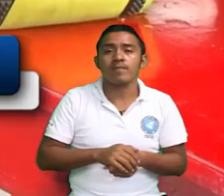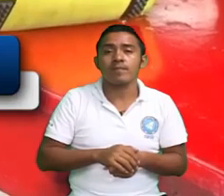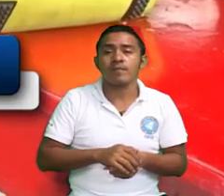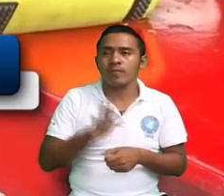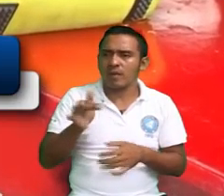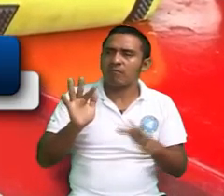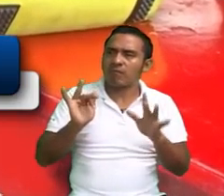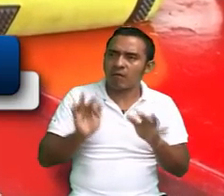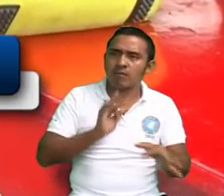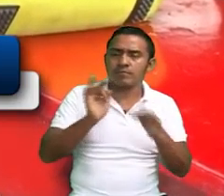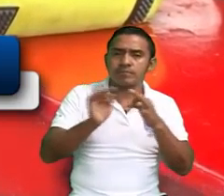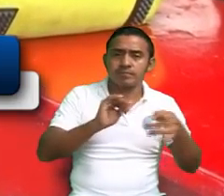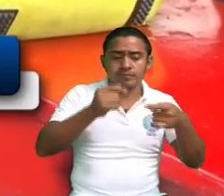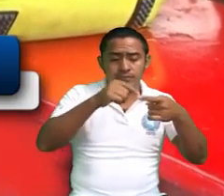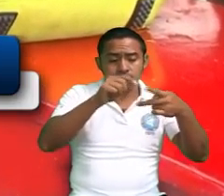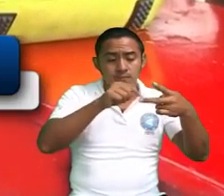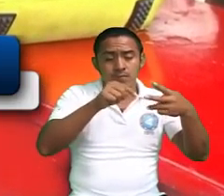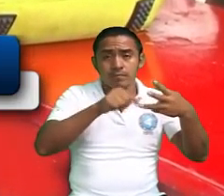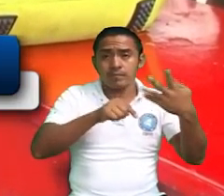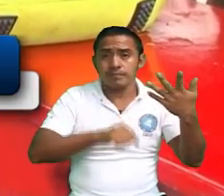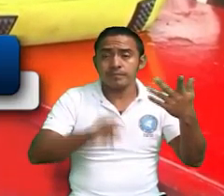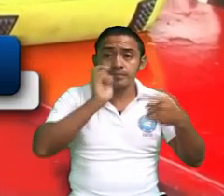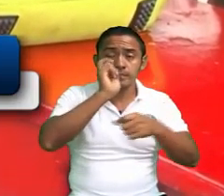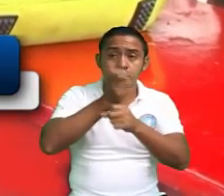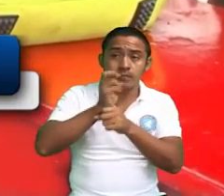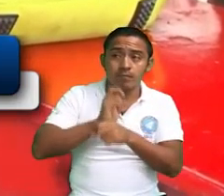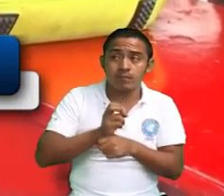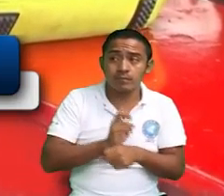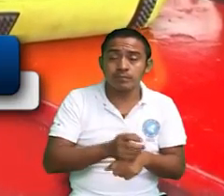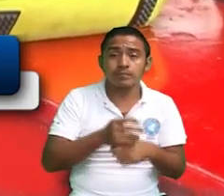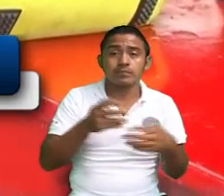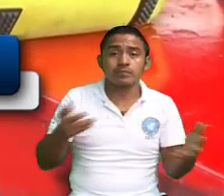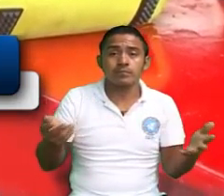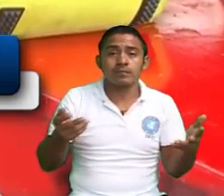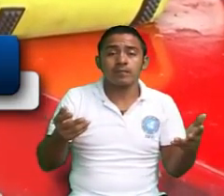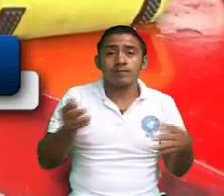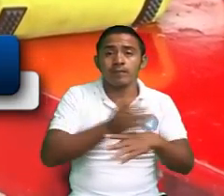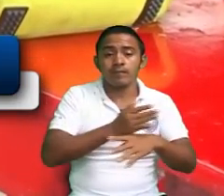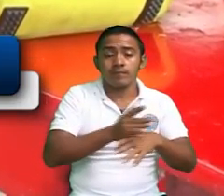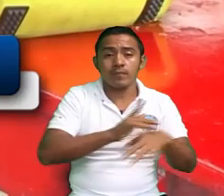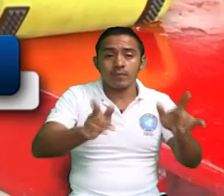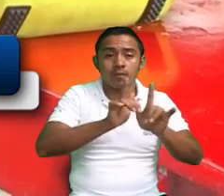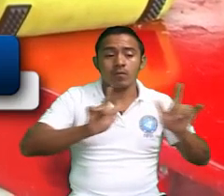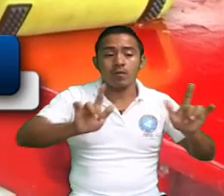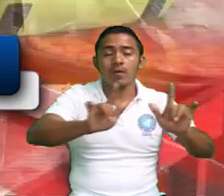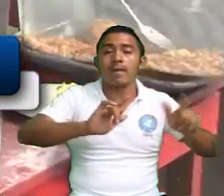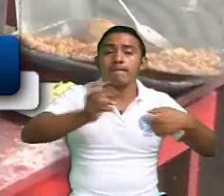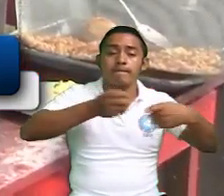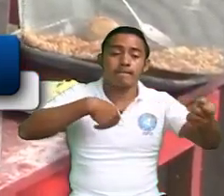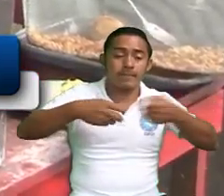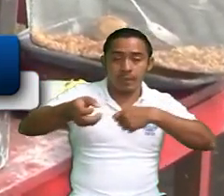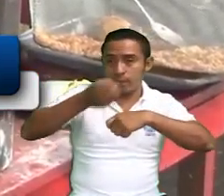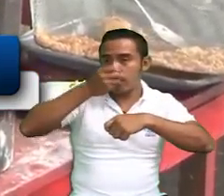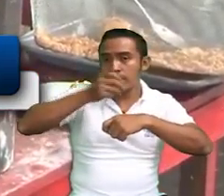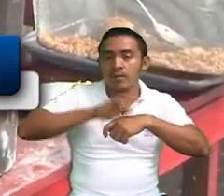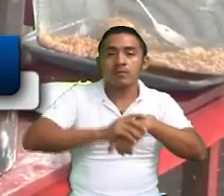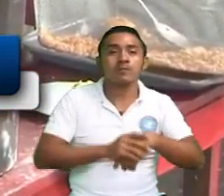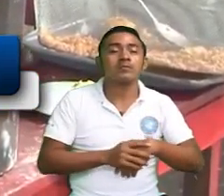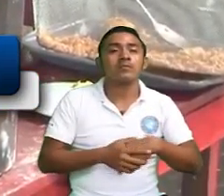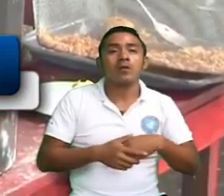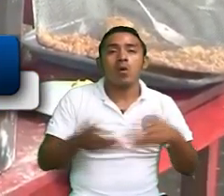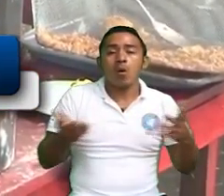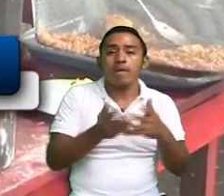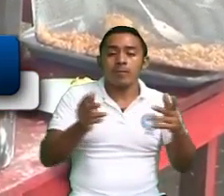habló de los parámetros que ustedes hacen o la vigilancia que ustedes hacen a los puestos donde venden comida, a los restaurantes. En el caso